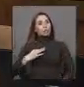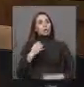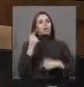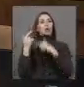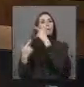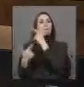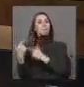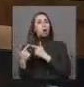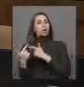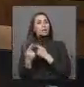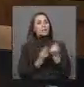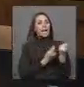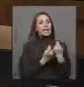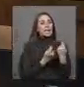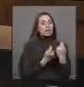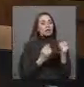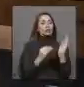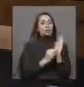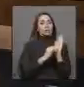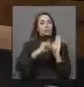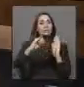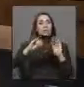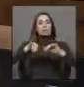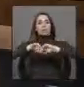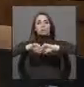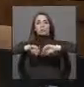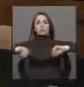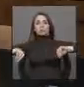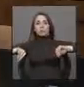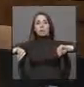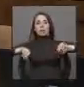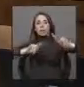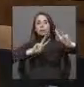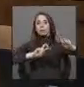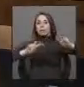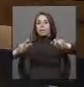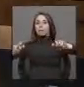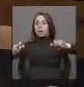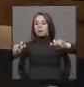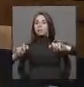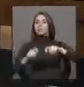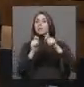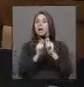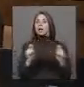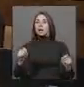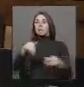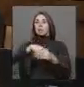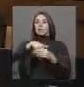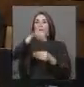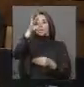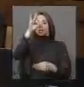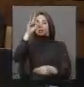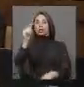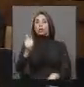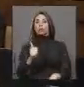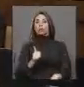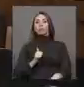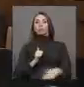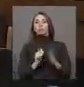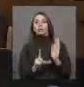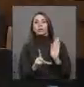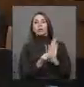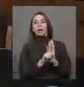negocios constituyan para siempre ámbitos completamente separados y las campañas electorales se realicen de acuerdo con la